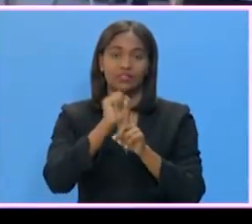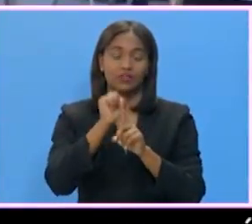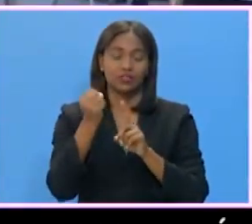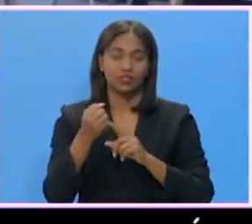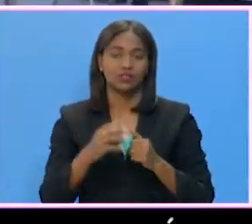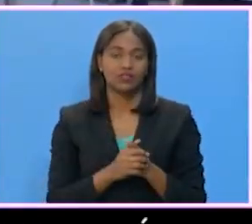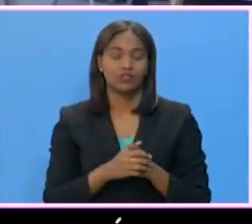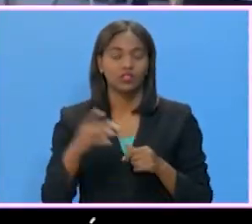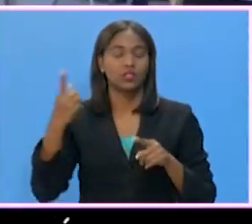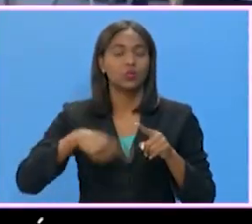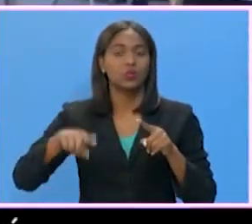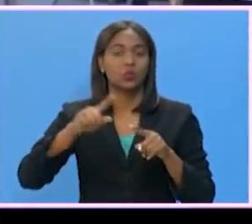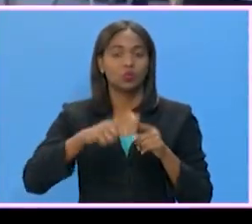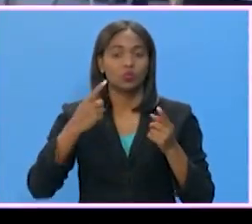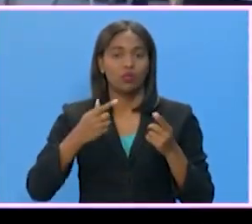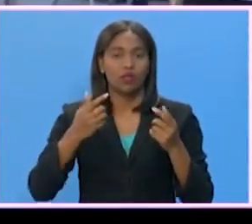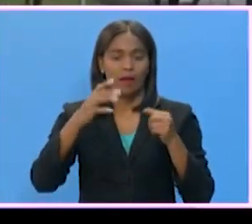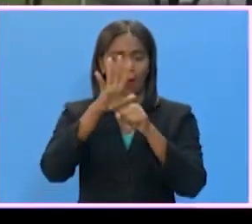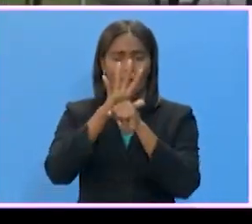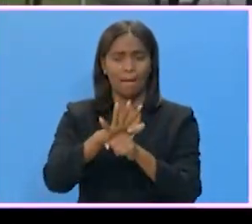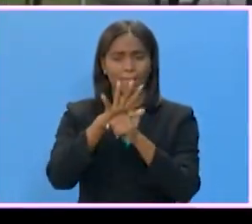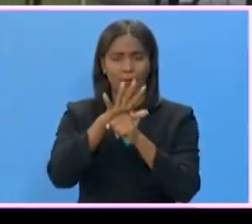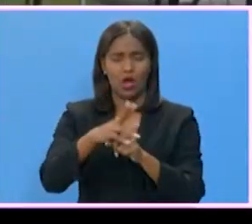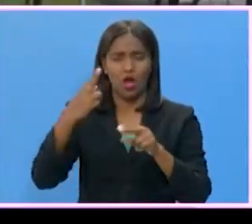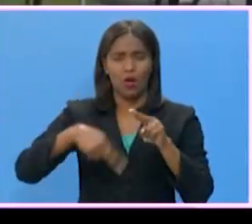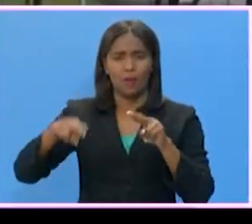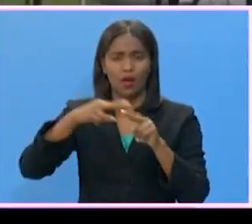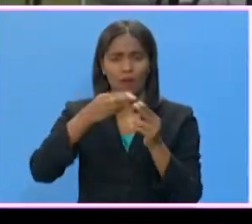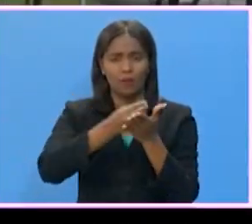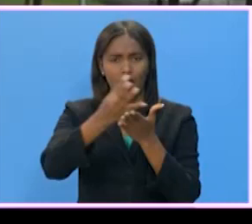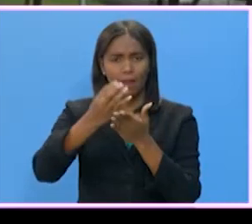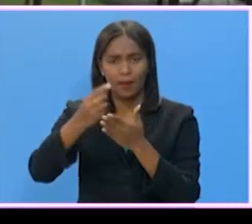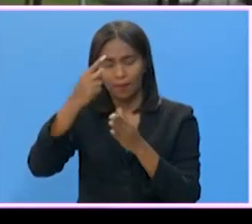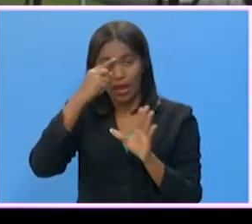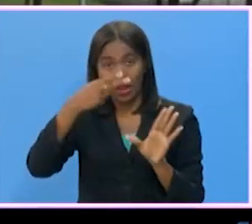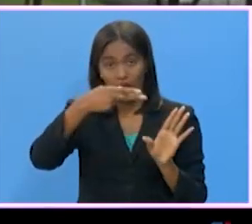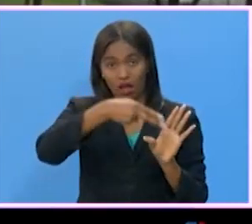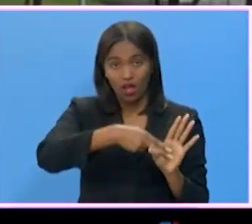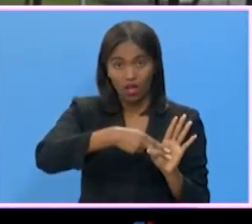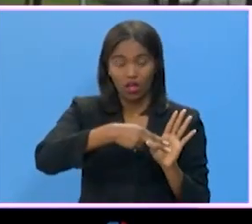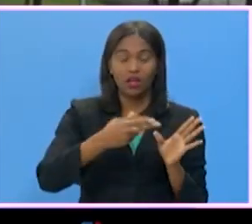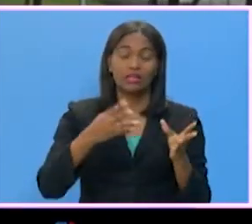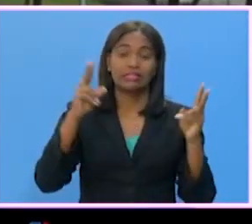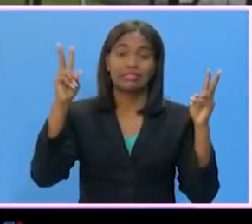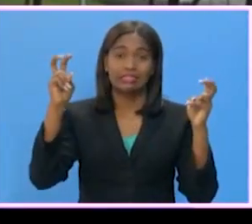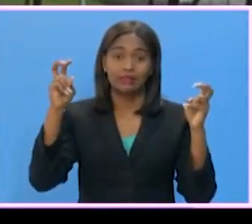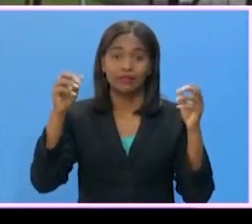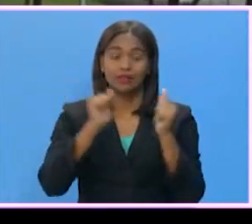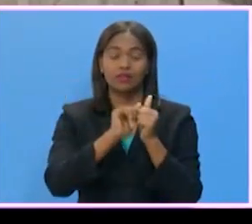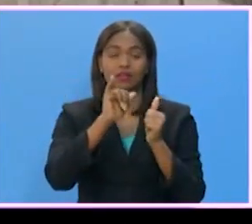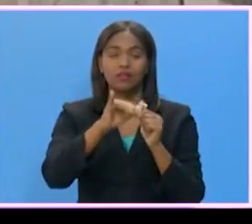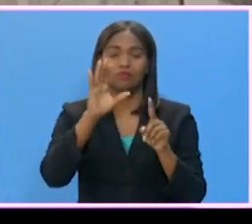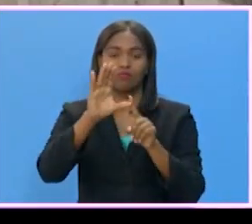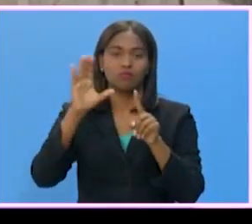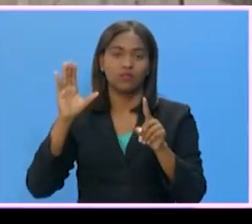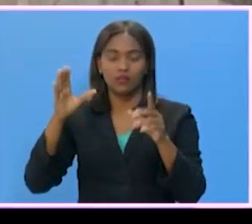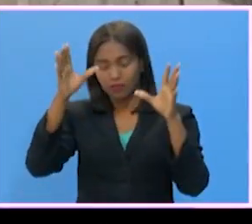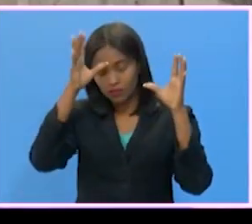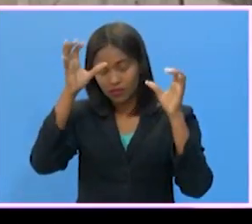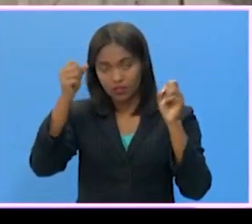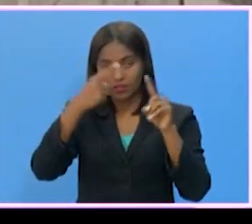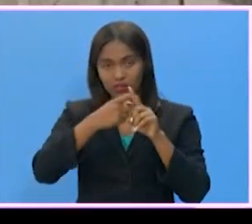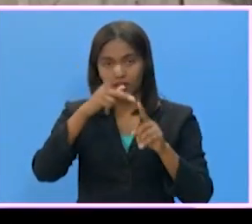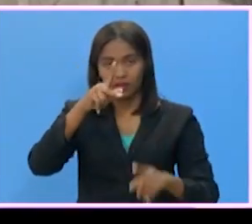En medio de la incesante presión por los aumentos del precio de los combustibles, José Mauro Coelho fue destituido como presidente